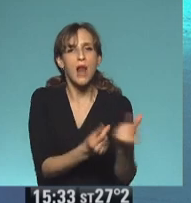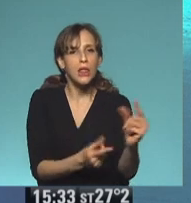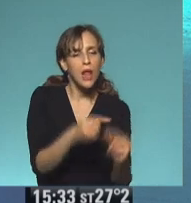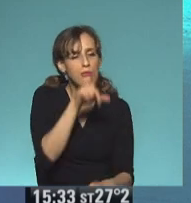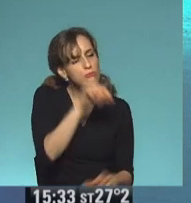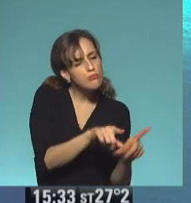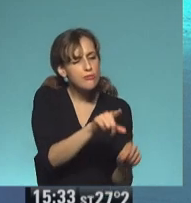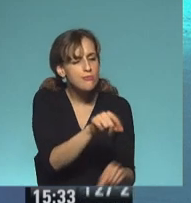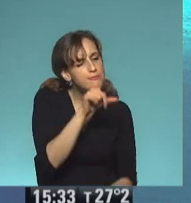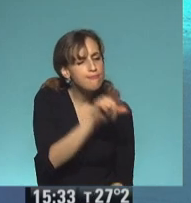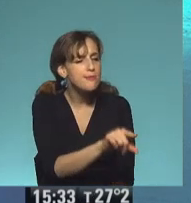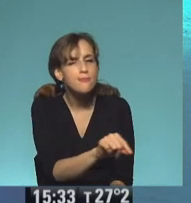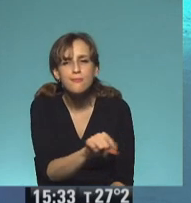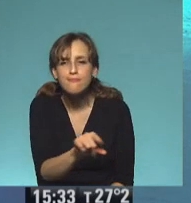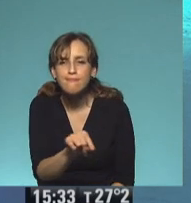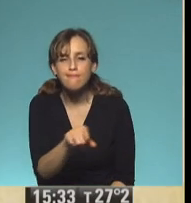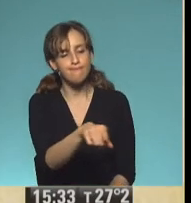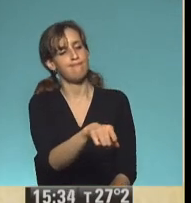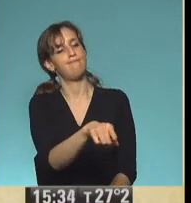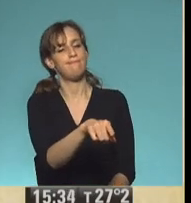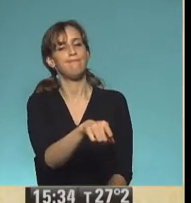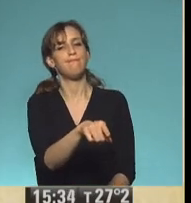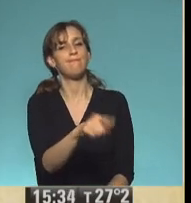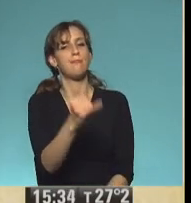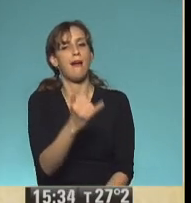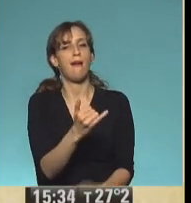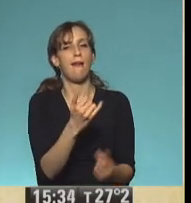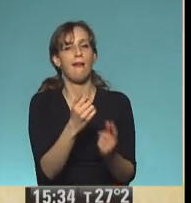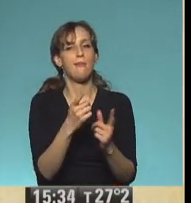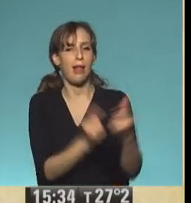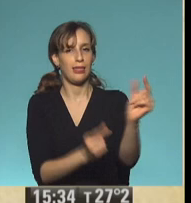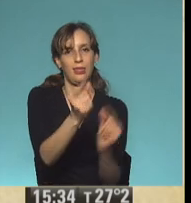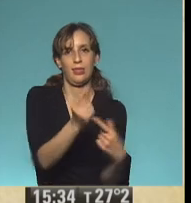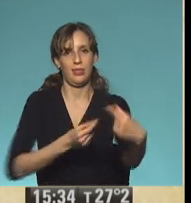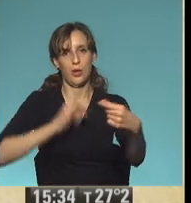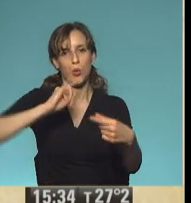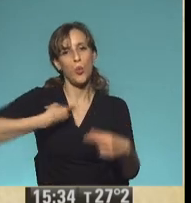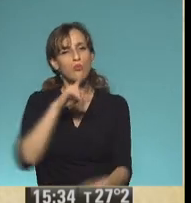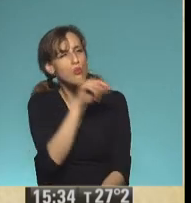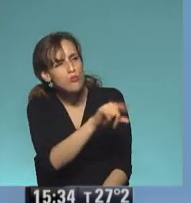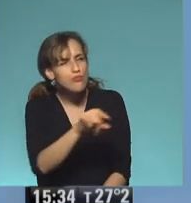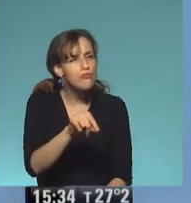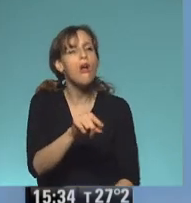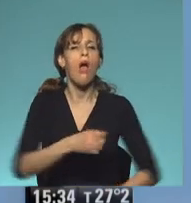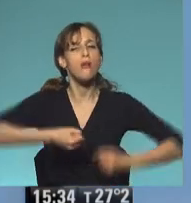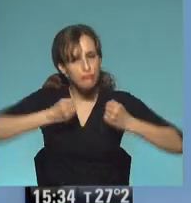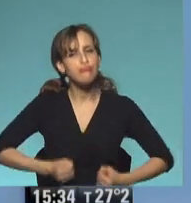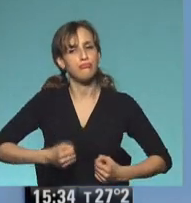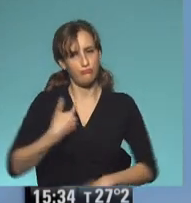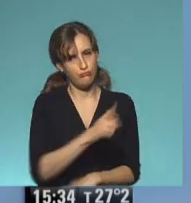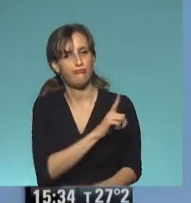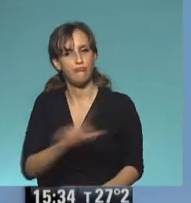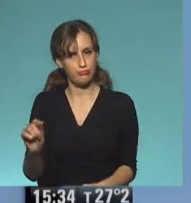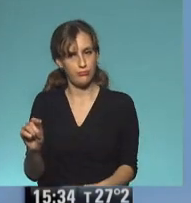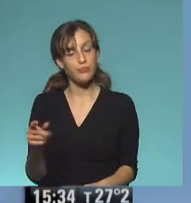pensaba. Uno más largo, uno más cortito y otro que parecía un rulo. Y decidió irse nomás. Para eso tuvo